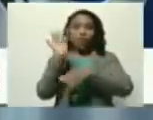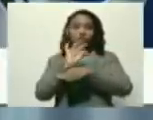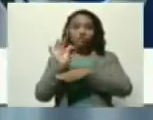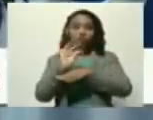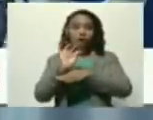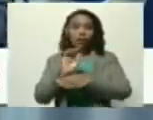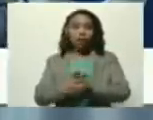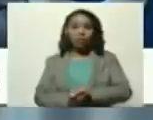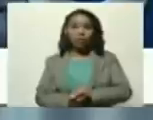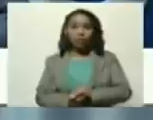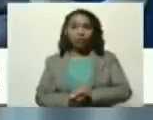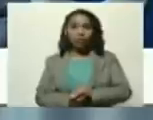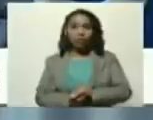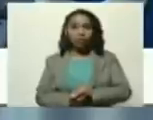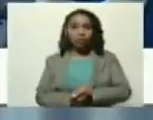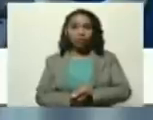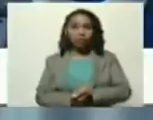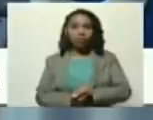funcionario